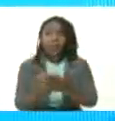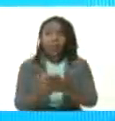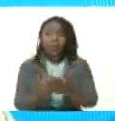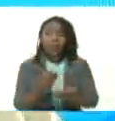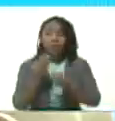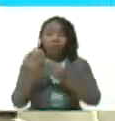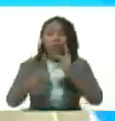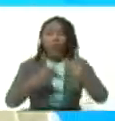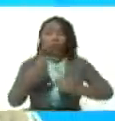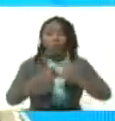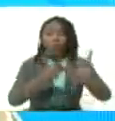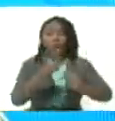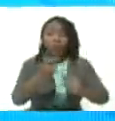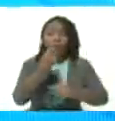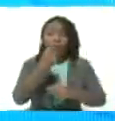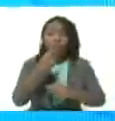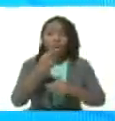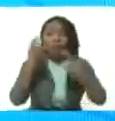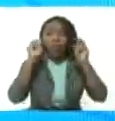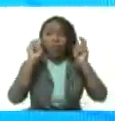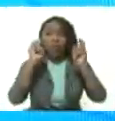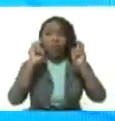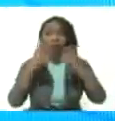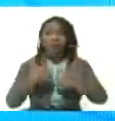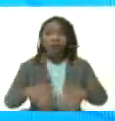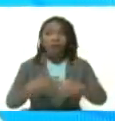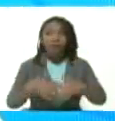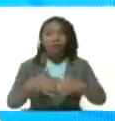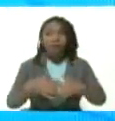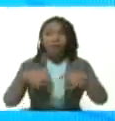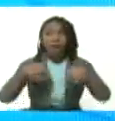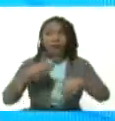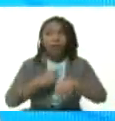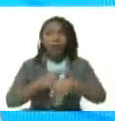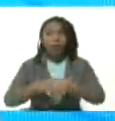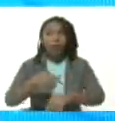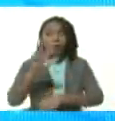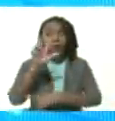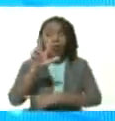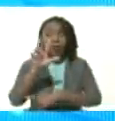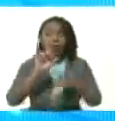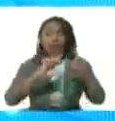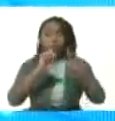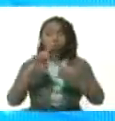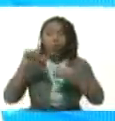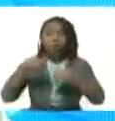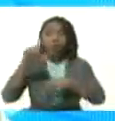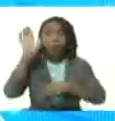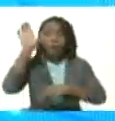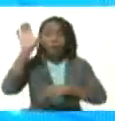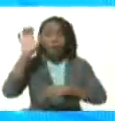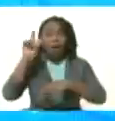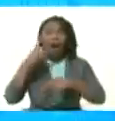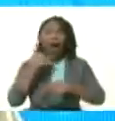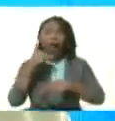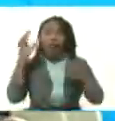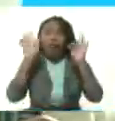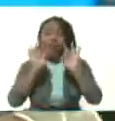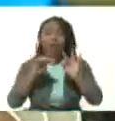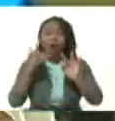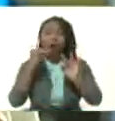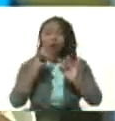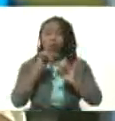era la producción de medicamentos en base a planta. En este momento hay tres laboratorios en el país que de alguna manera no tienen nada